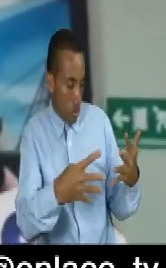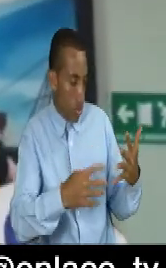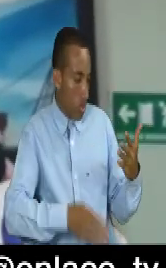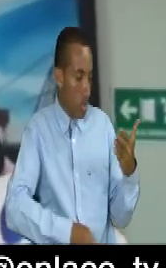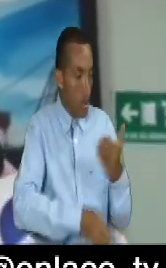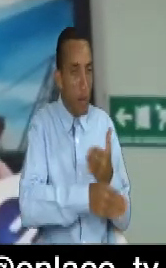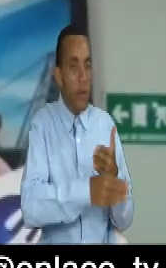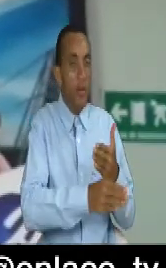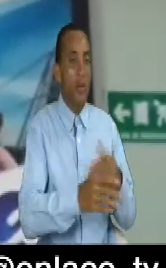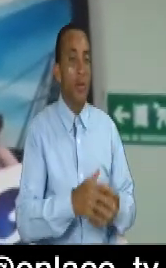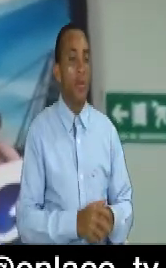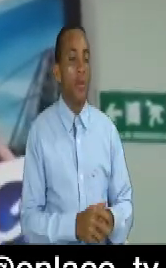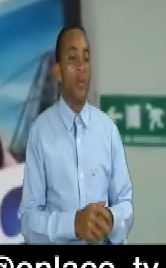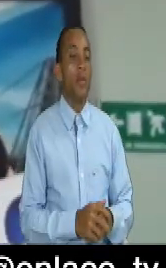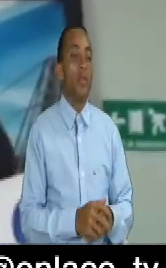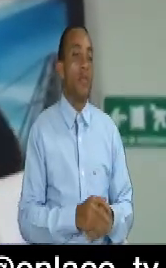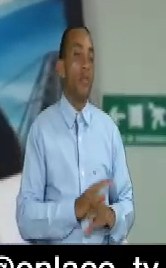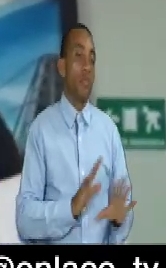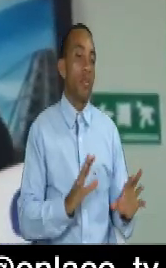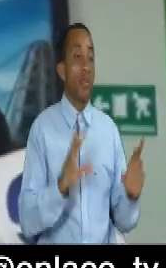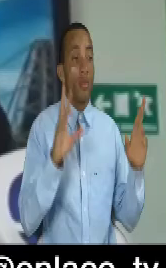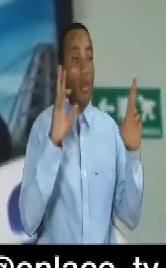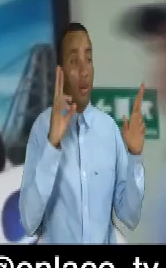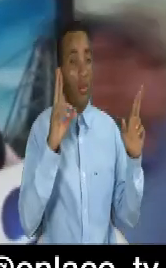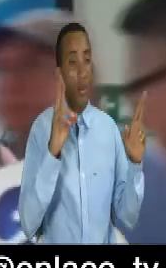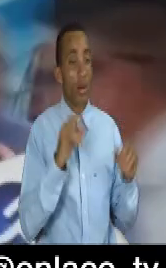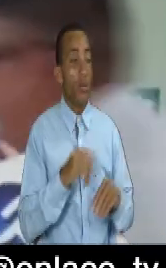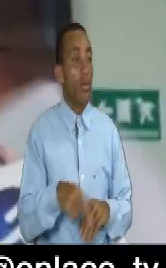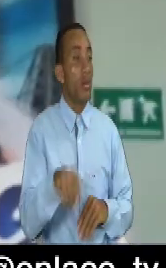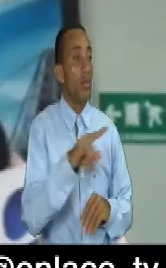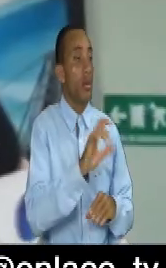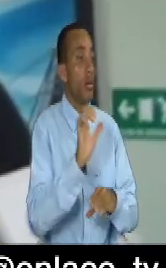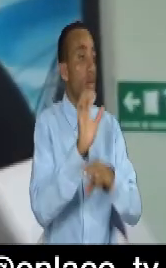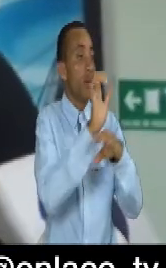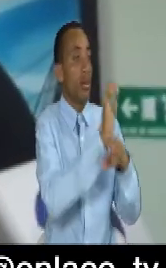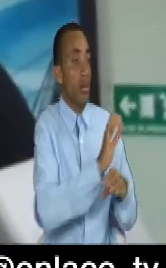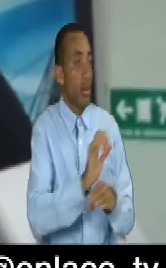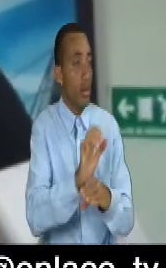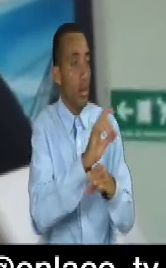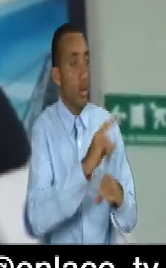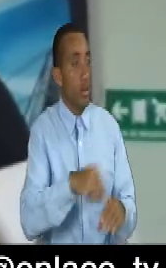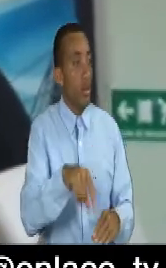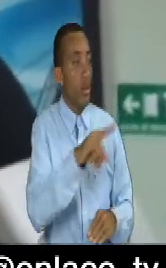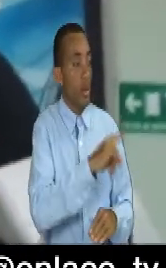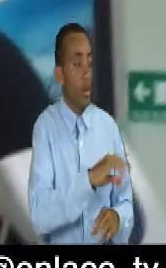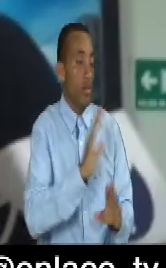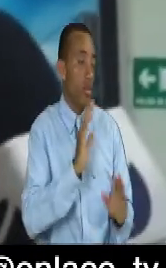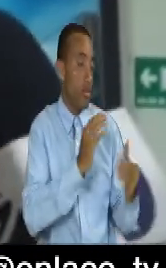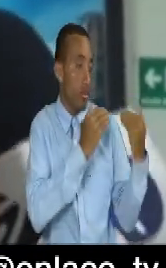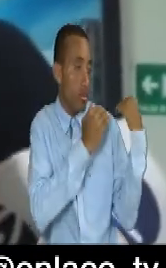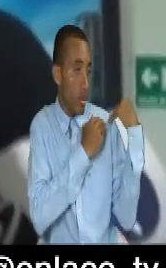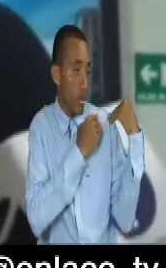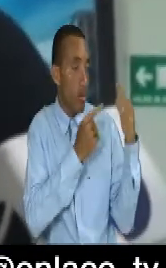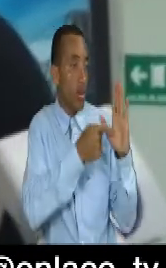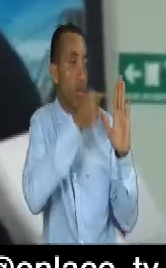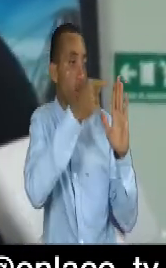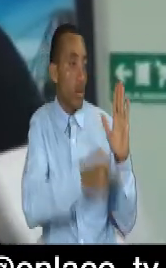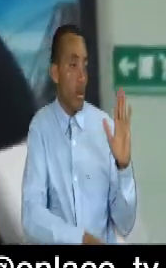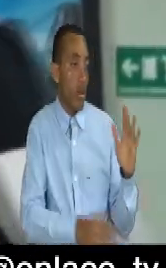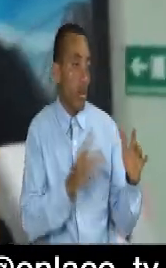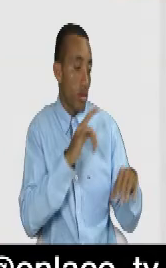y esperamos pues que sean las entidades que tienen que hacerlo, que lo hagan en su momento